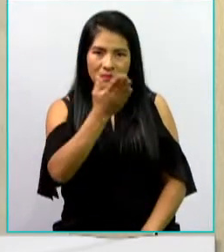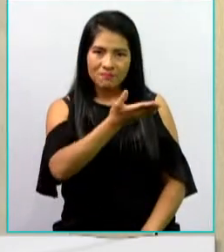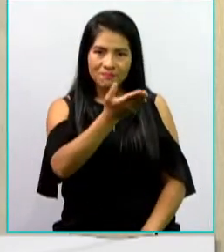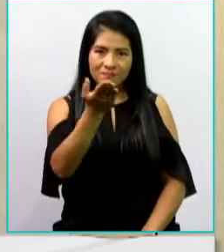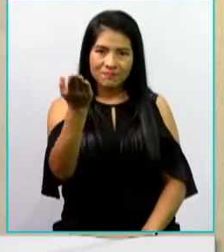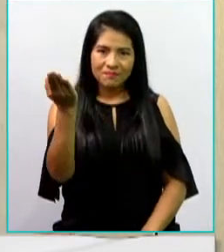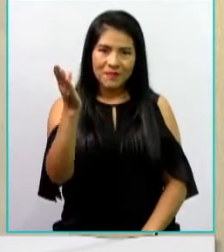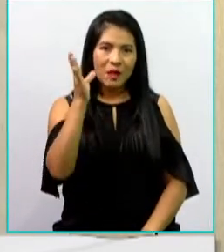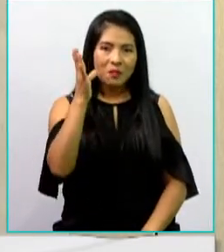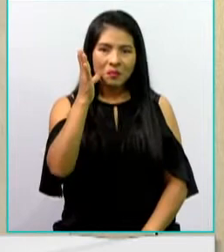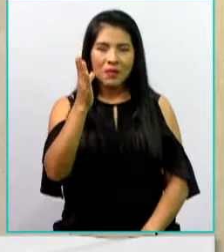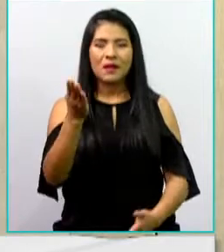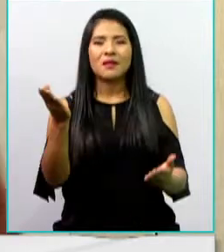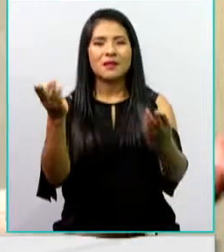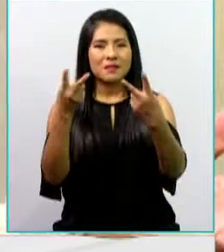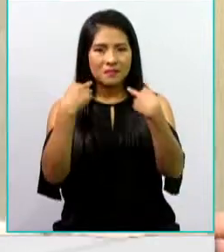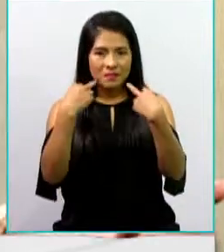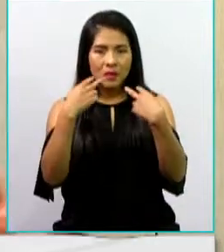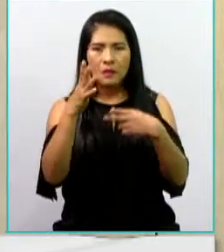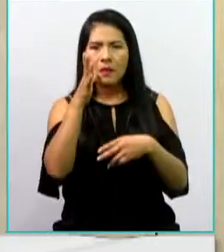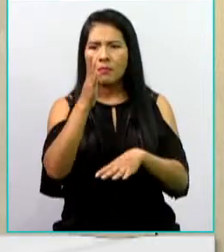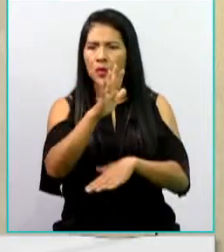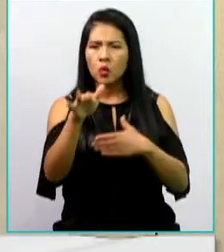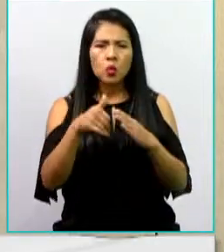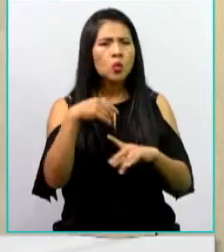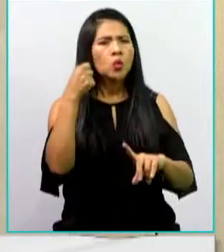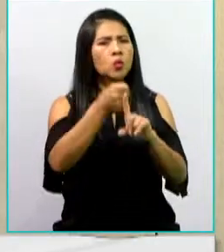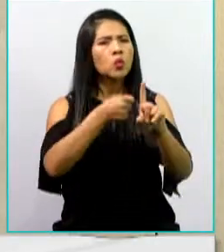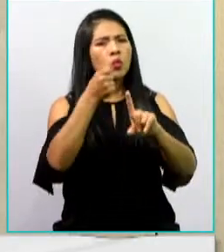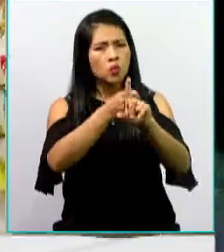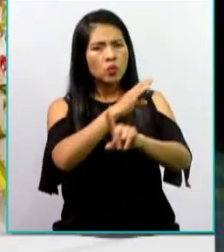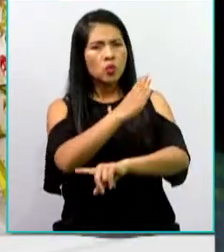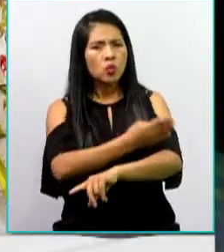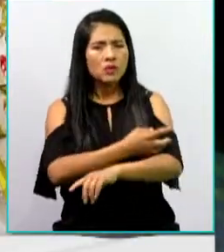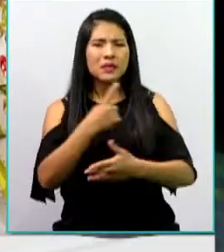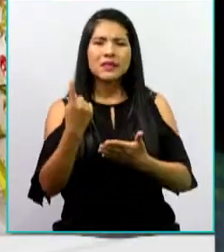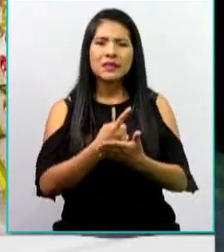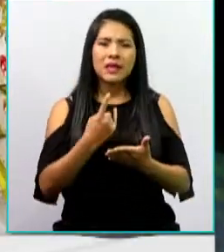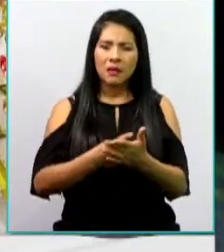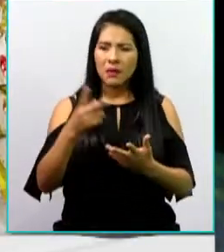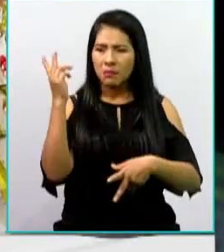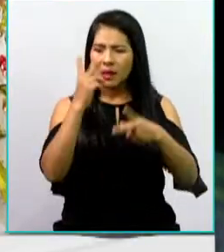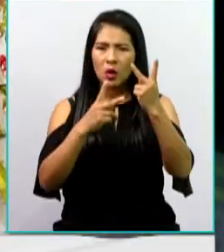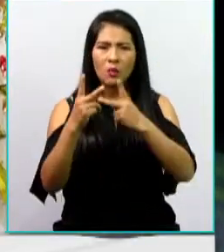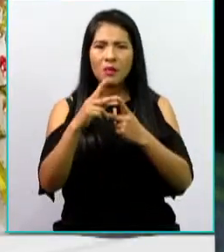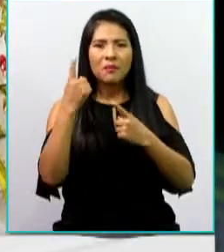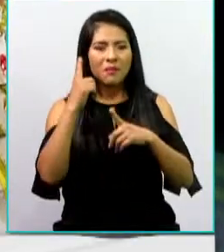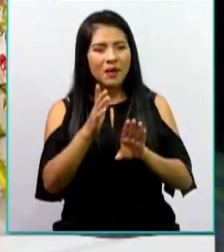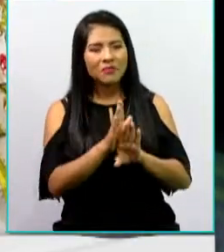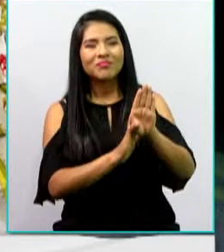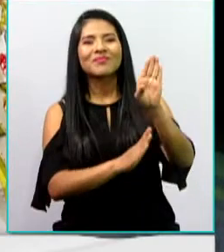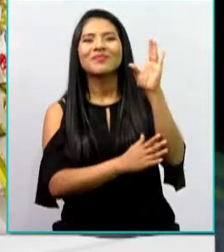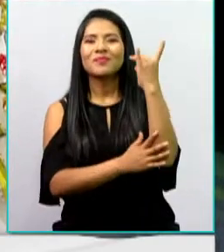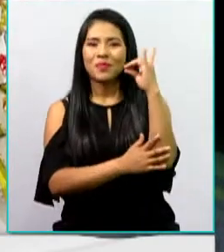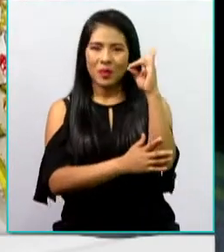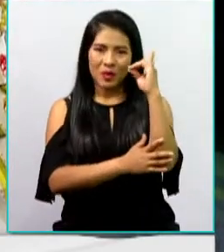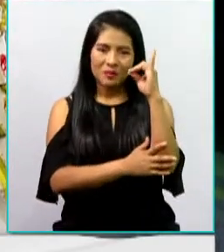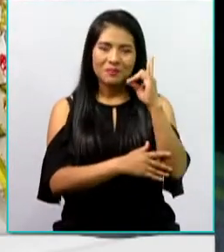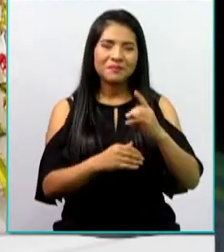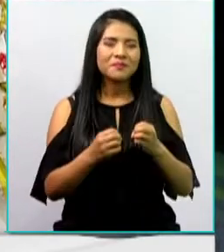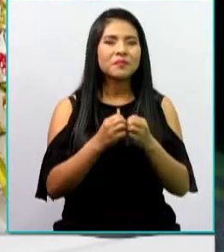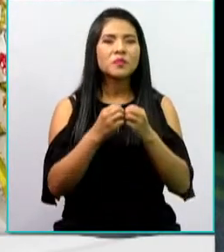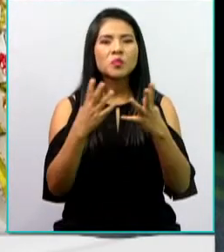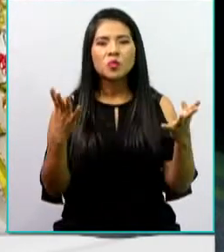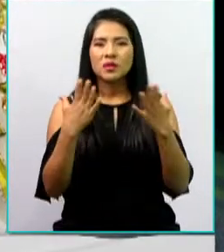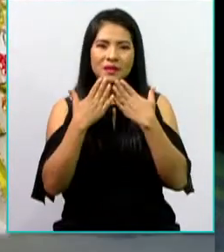¿no?, viéndonos, ¿no?, todas las mamás luchadoras, que siempre se están preocupando por Bolivia. Sí, muchas